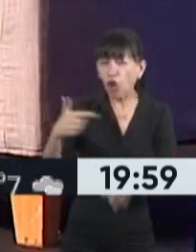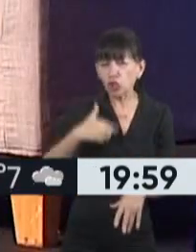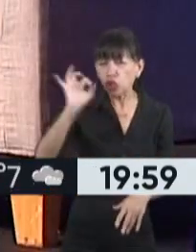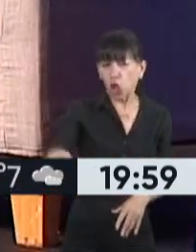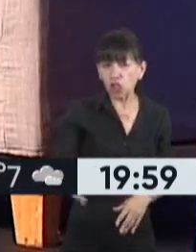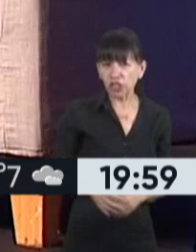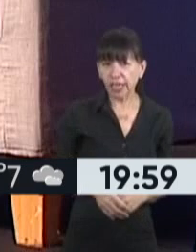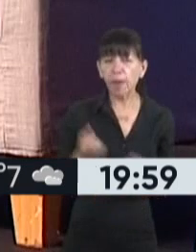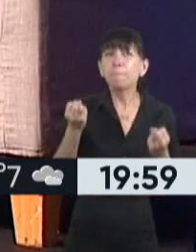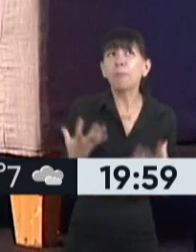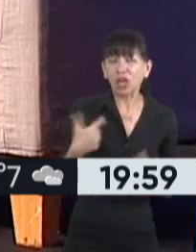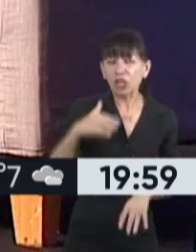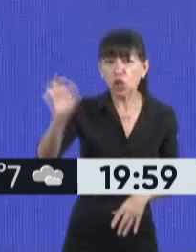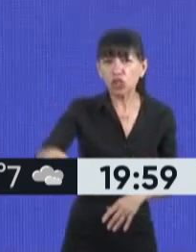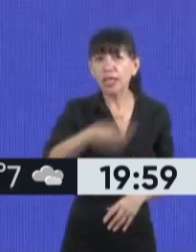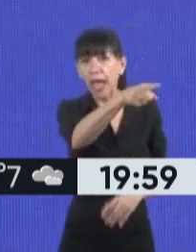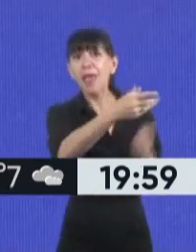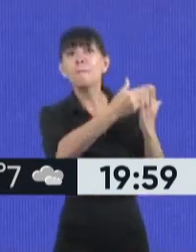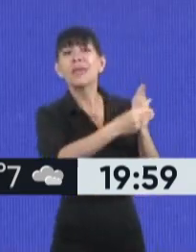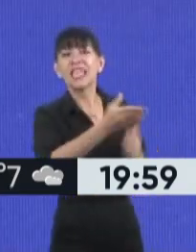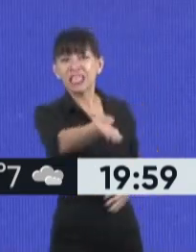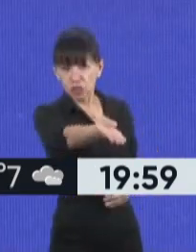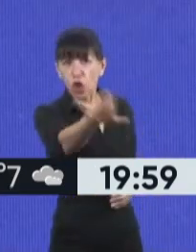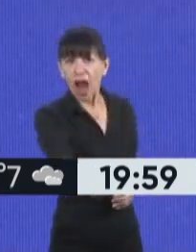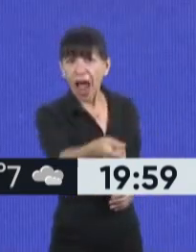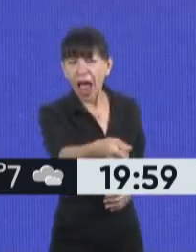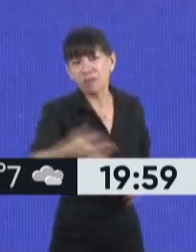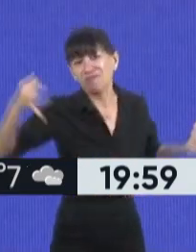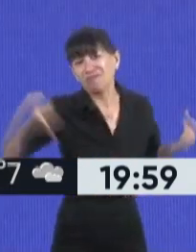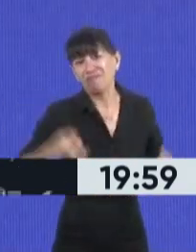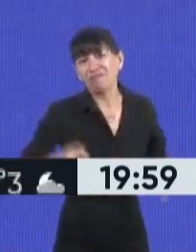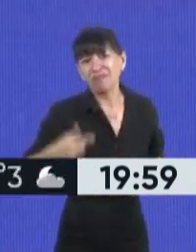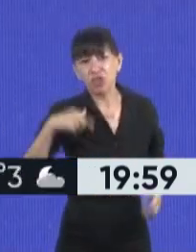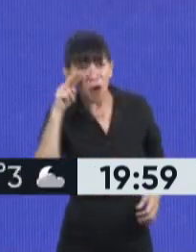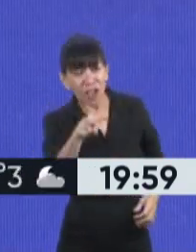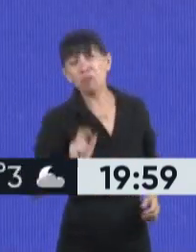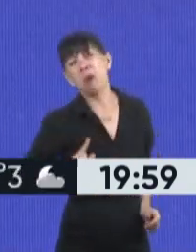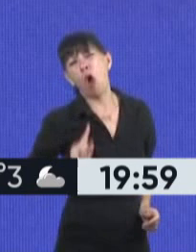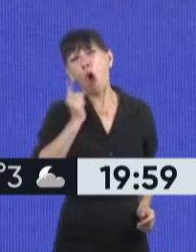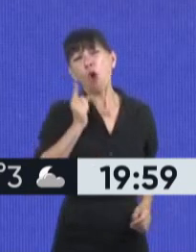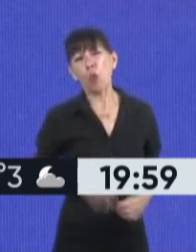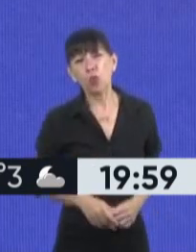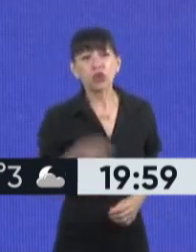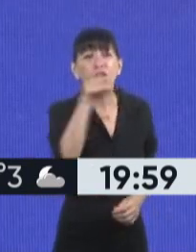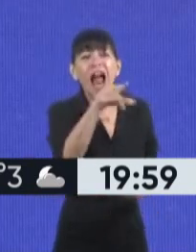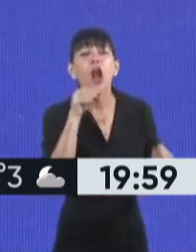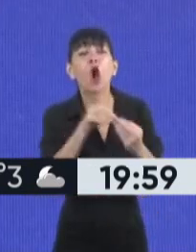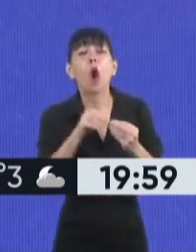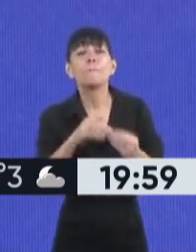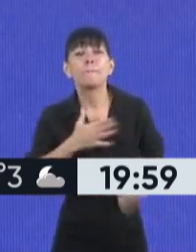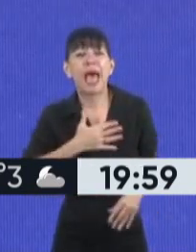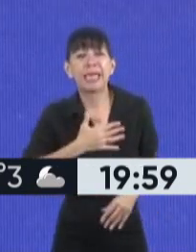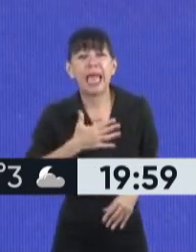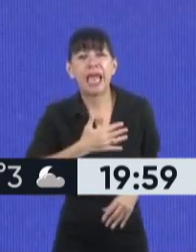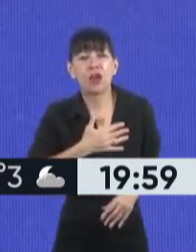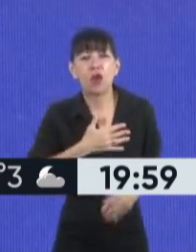Ahí tengo un ministro extraordinario, que es un orgullo para mí, que haya sido mi compañero